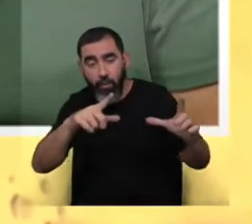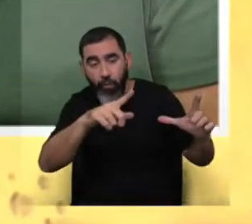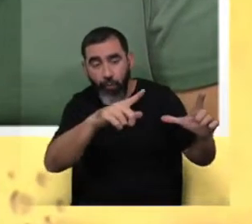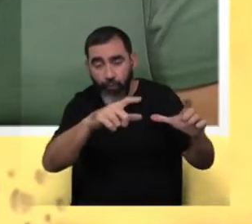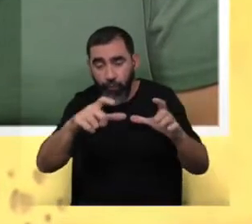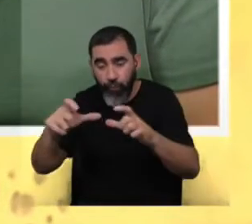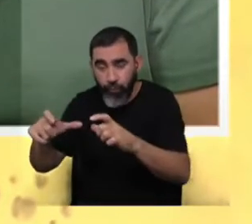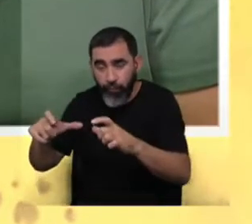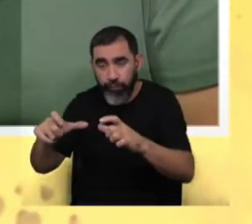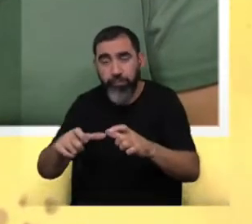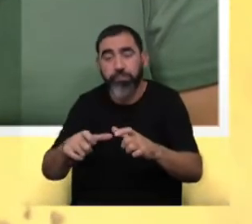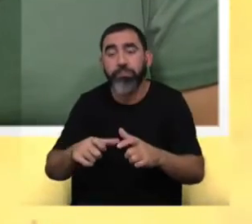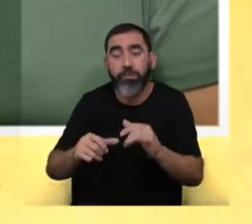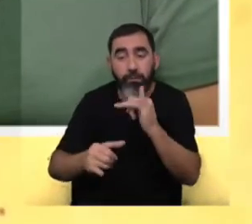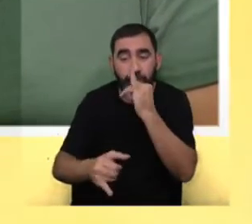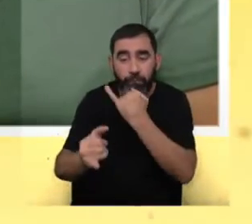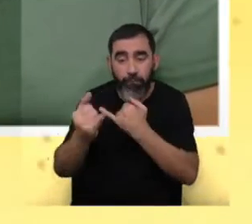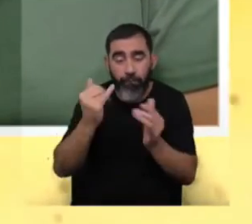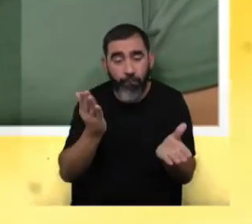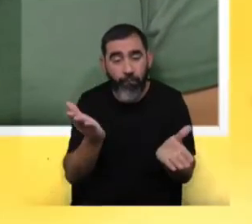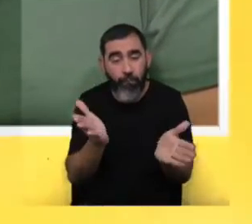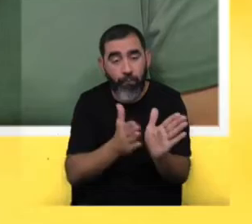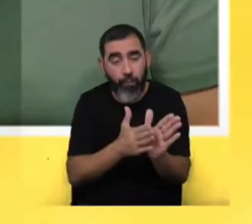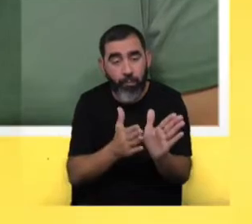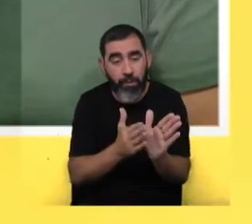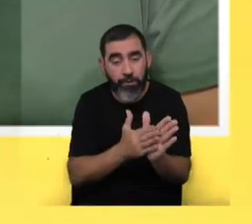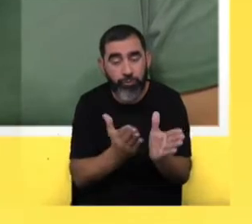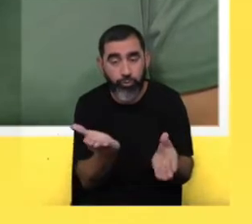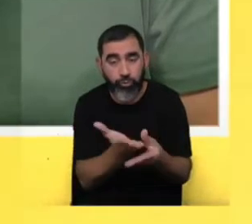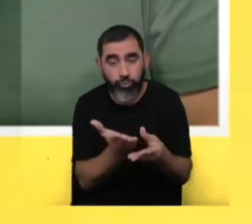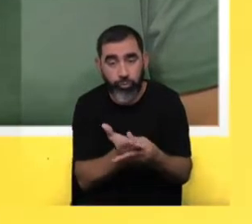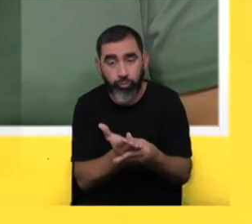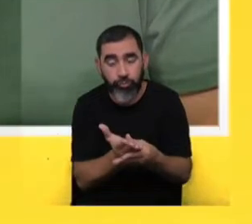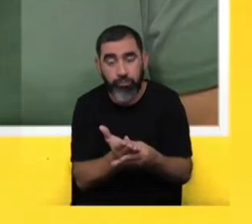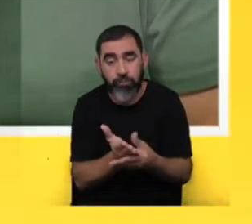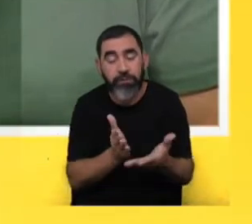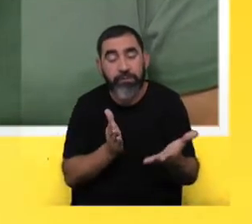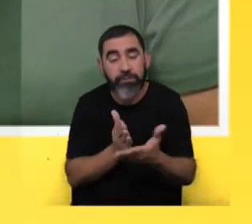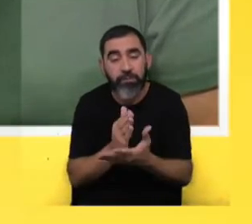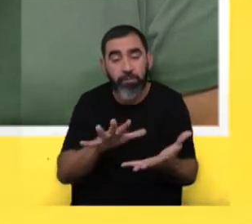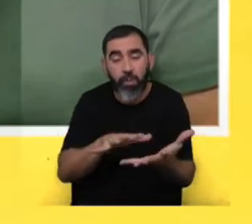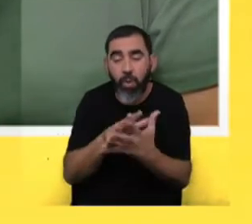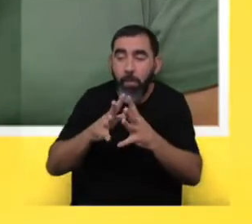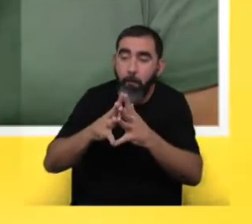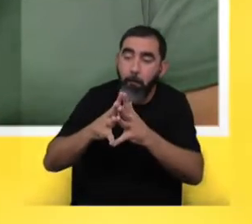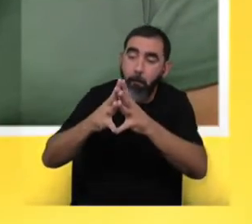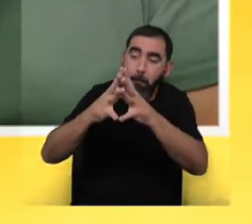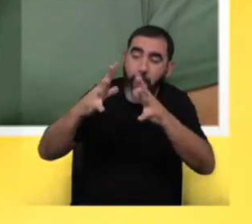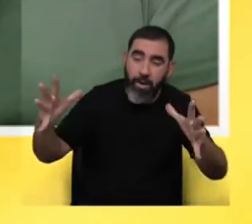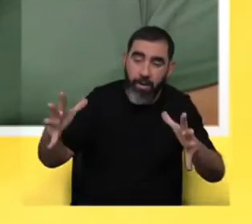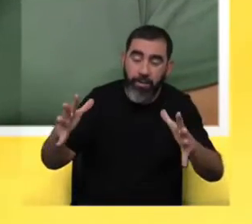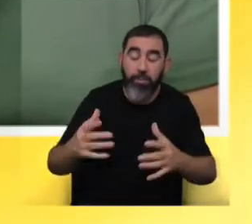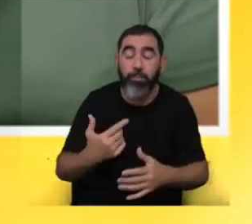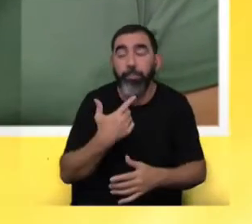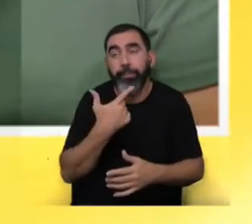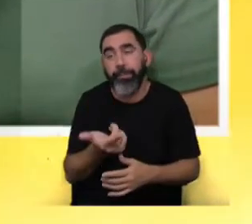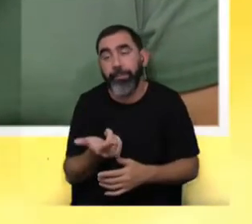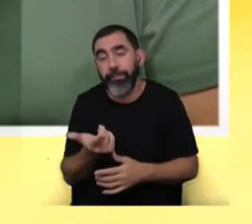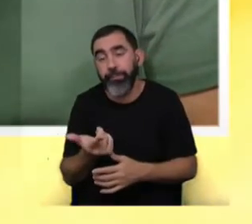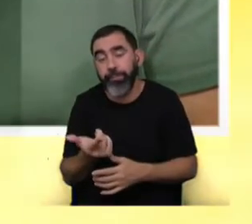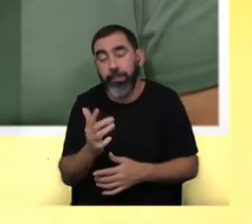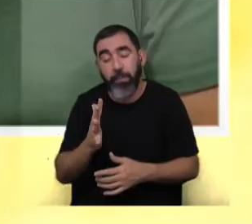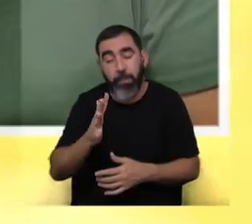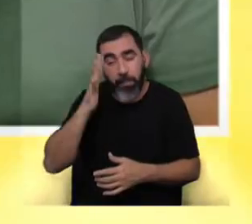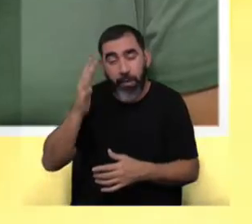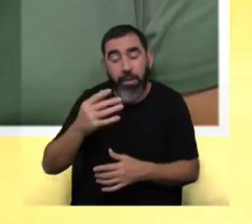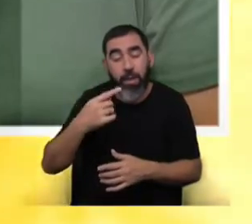aéreas, a la información documental, y siempre quedan lugares más grandes en realidad, porque por ejemplo pensando en una unidad que tenemos